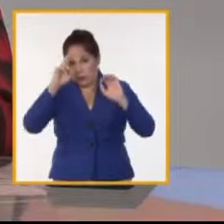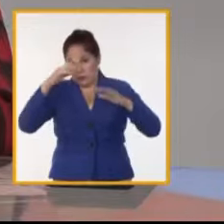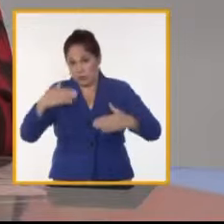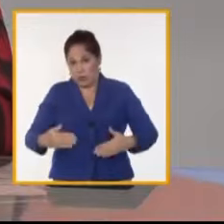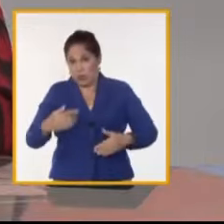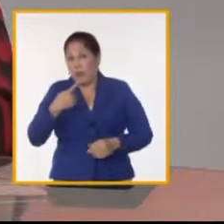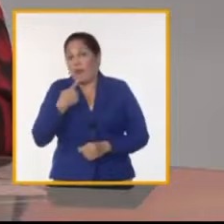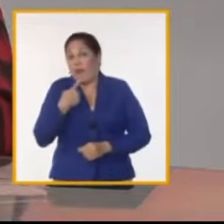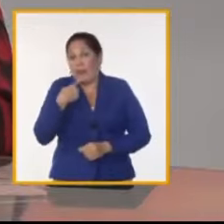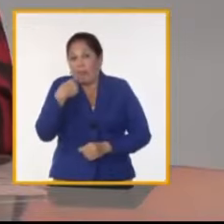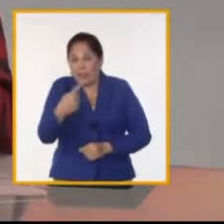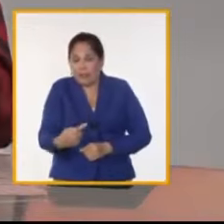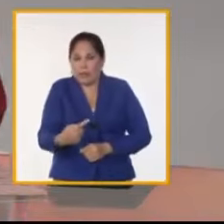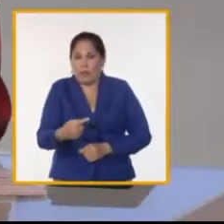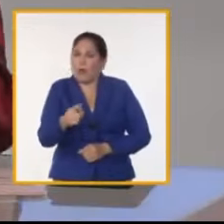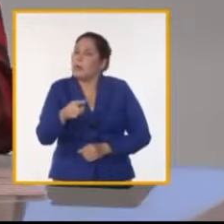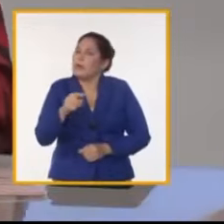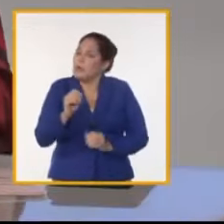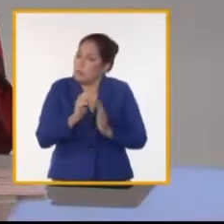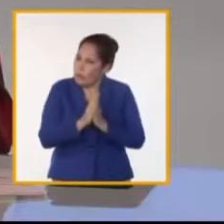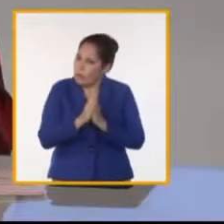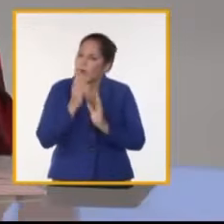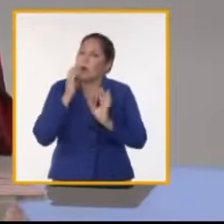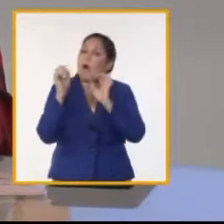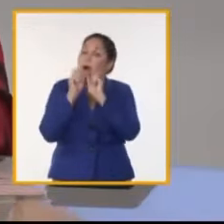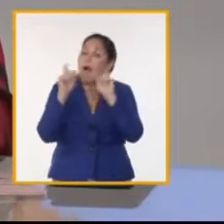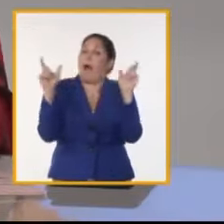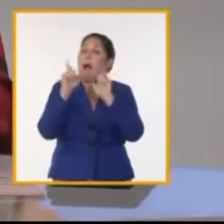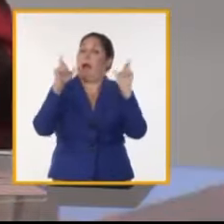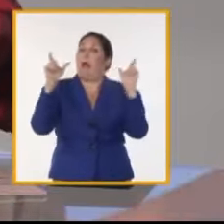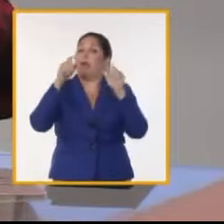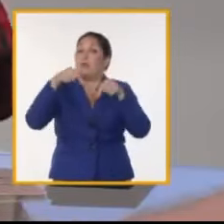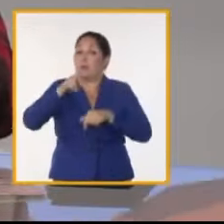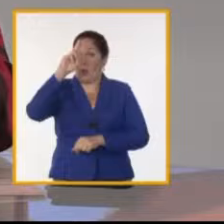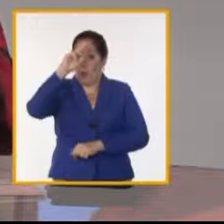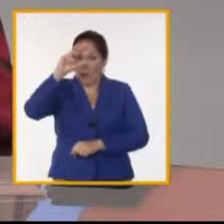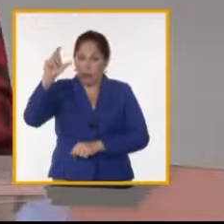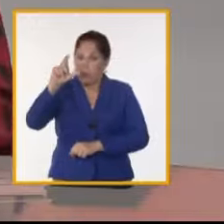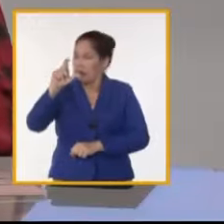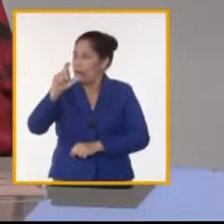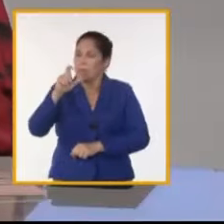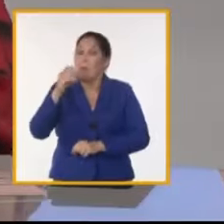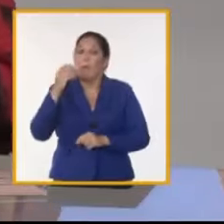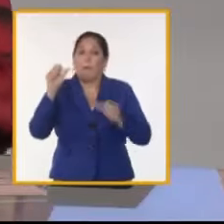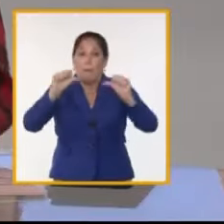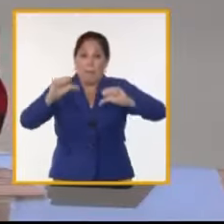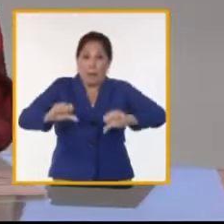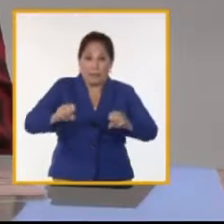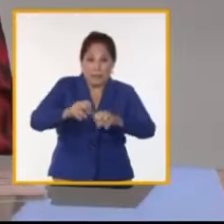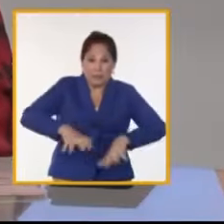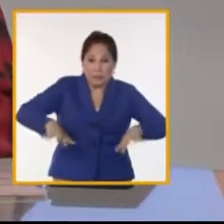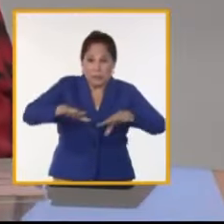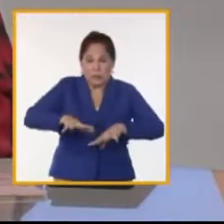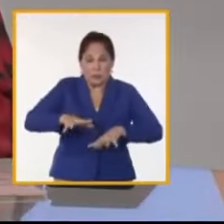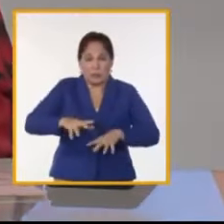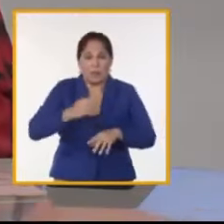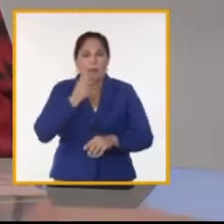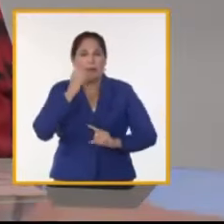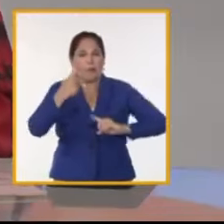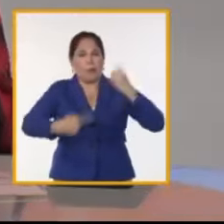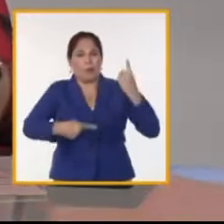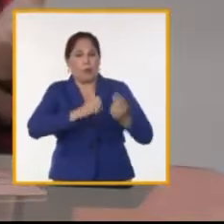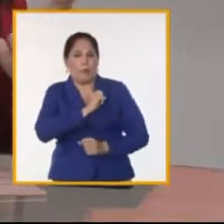eh alertado de lo que puede estar eh ocurriendo del empeoramiento de la situación y ha llamado a